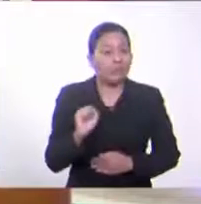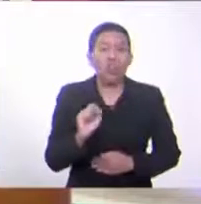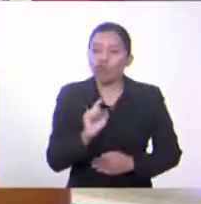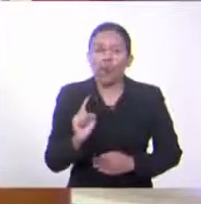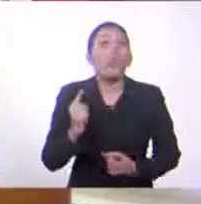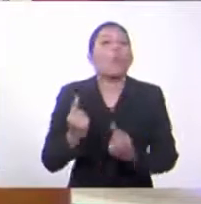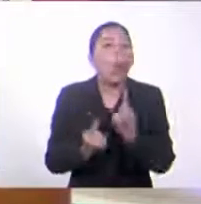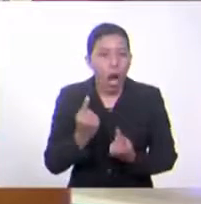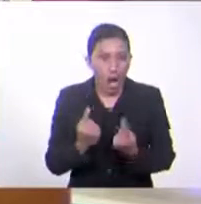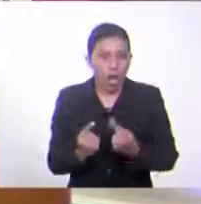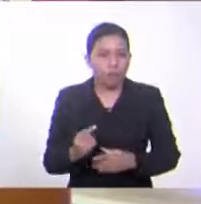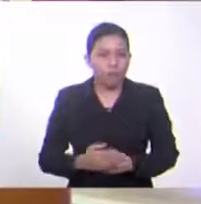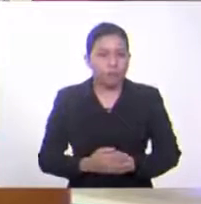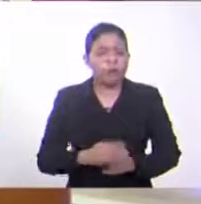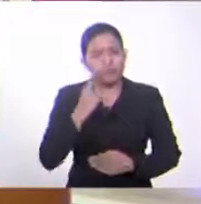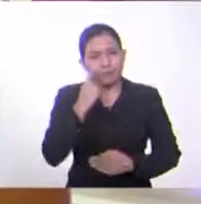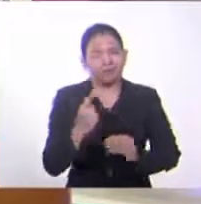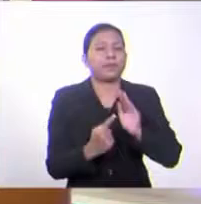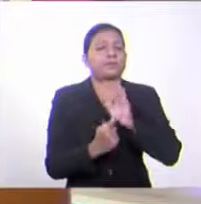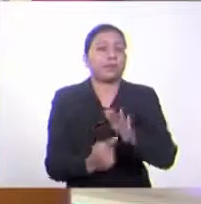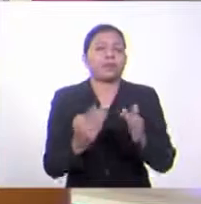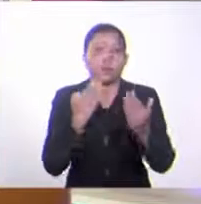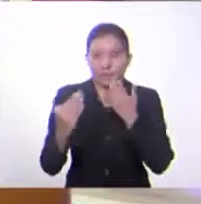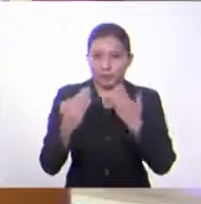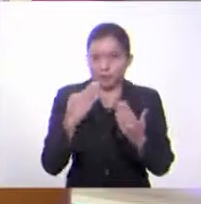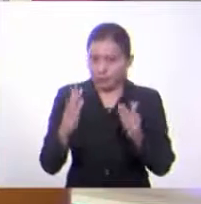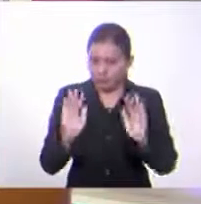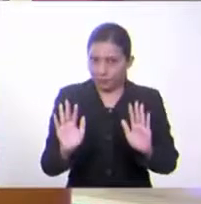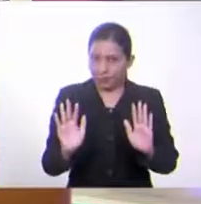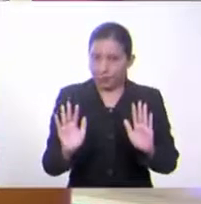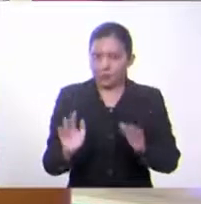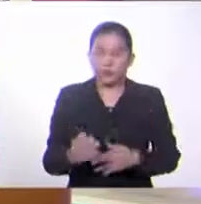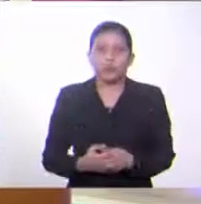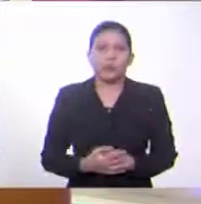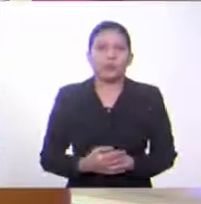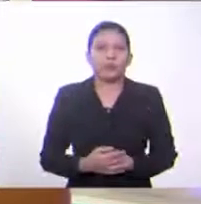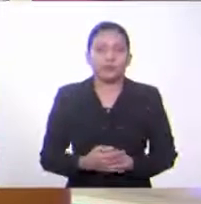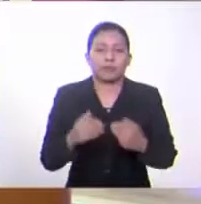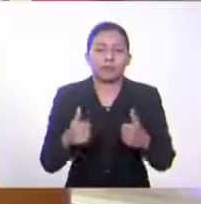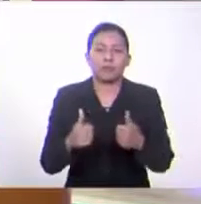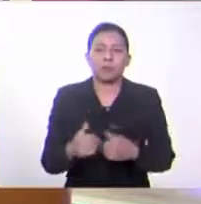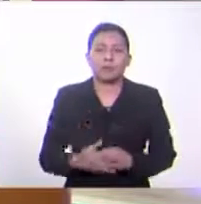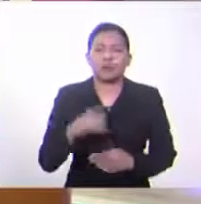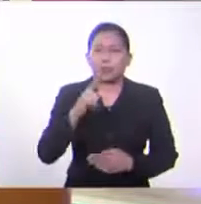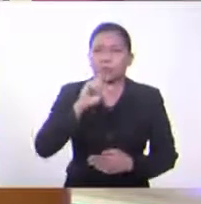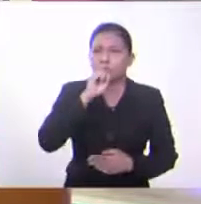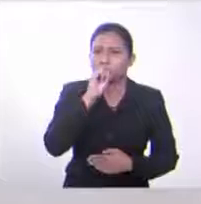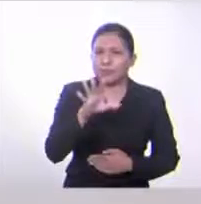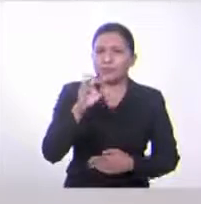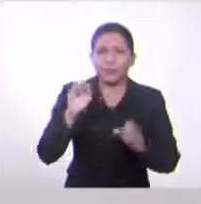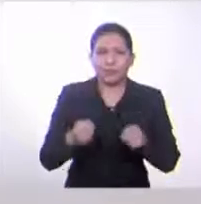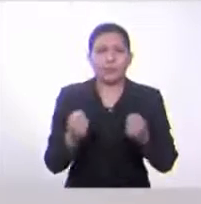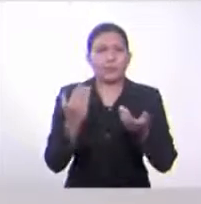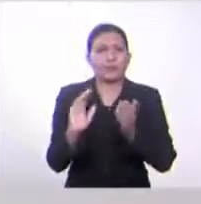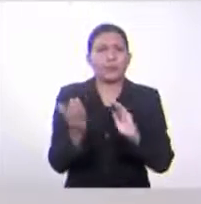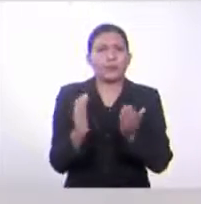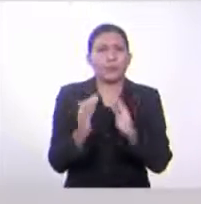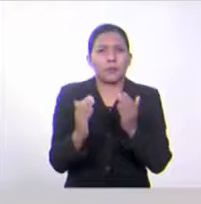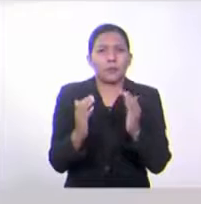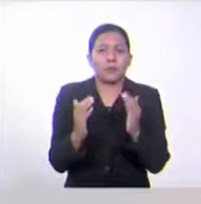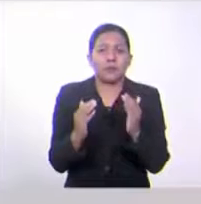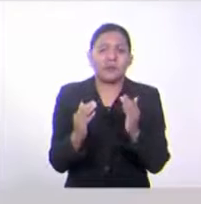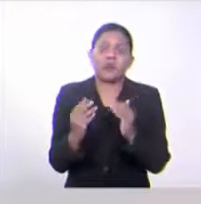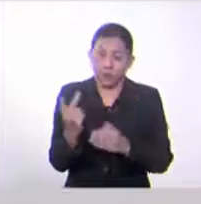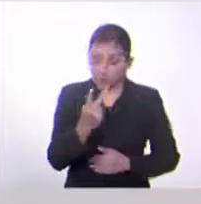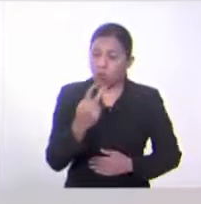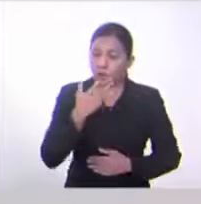Hagamos un panorama general de esto que menciona. Muy bien. Tú dices, podemos compararlos y ver si en efecto son